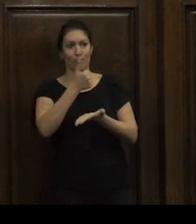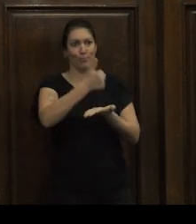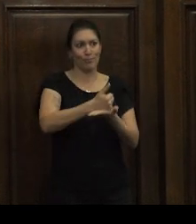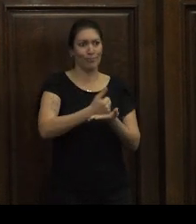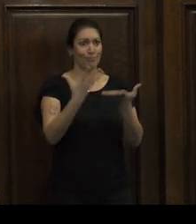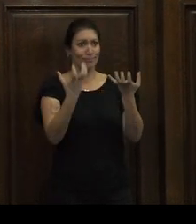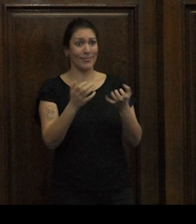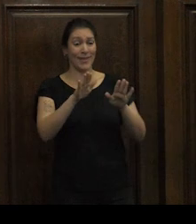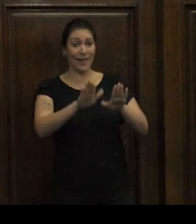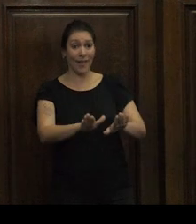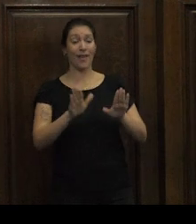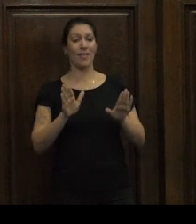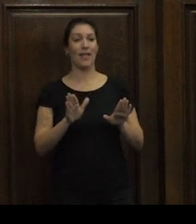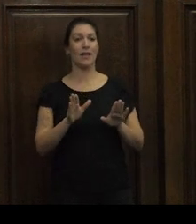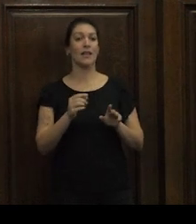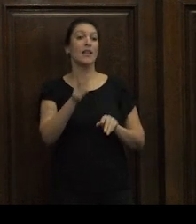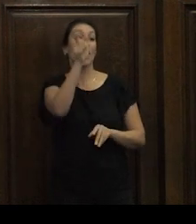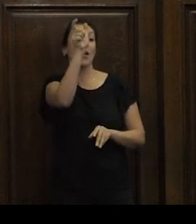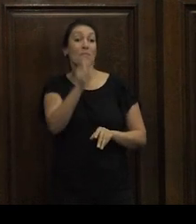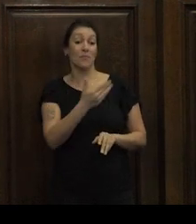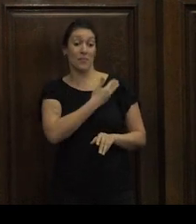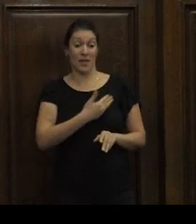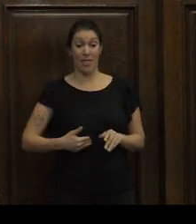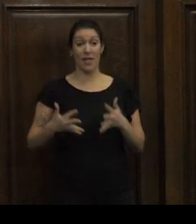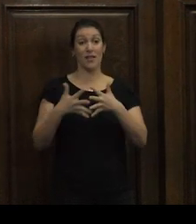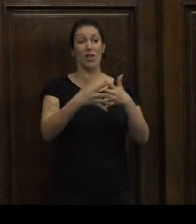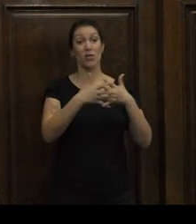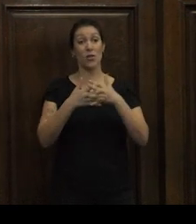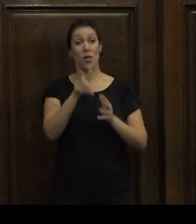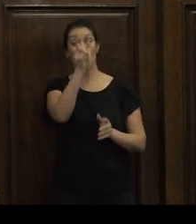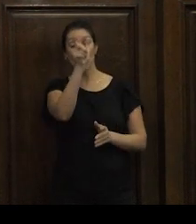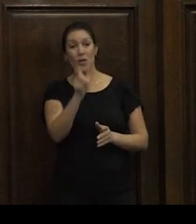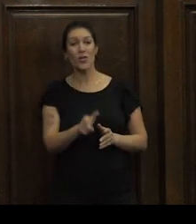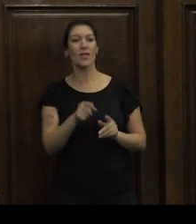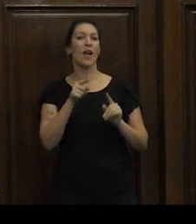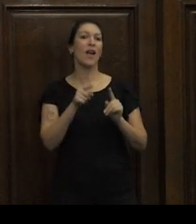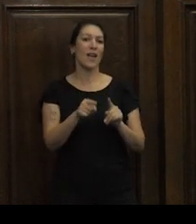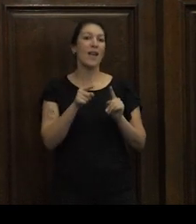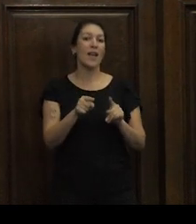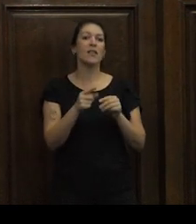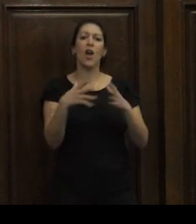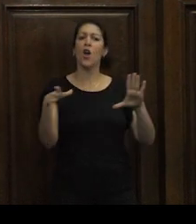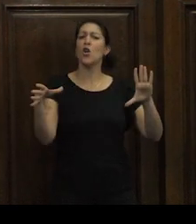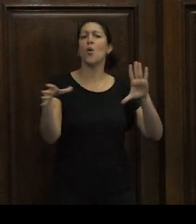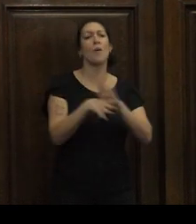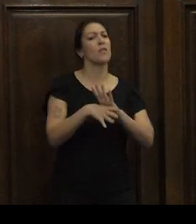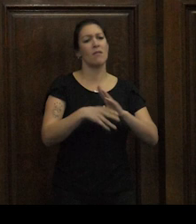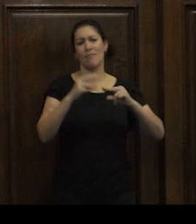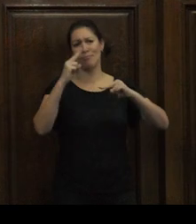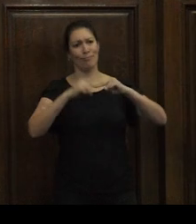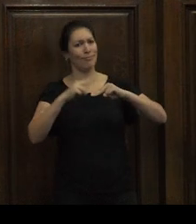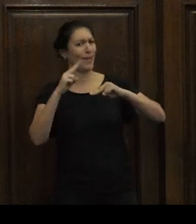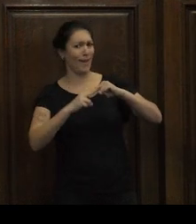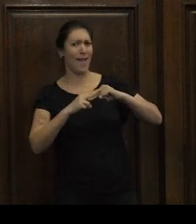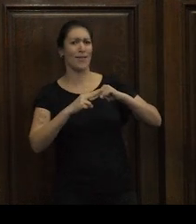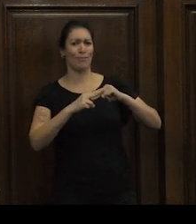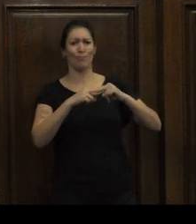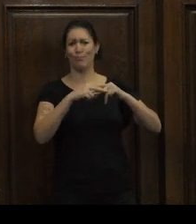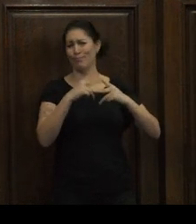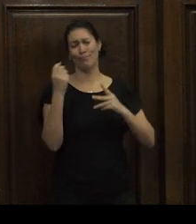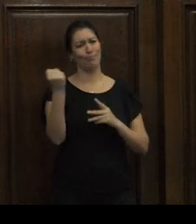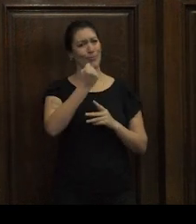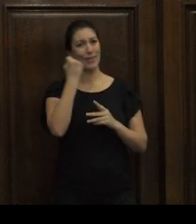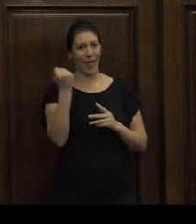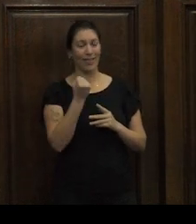que Donald Trump, el expresidente de Estados Unidos, es alguien muy compatible con las tecnologías digitales, ¿no?, como